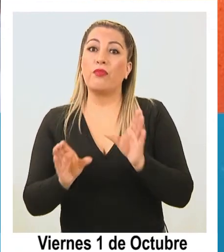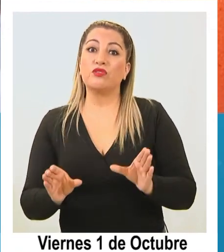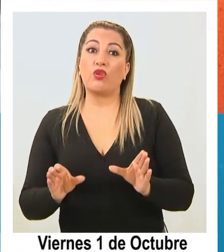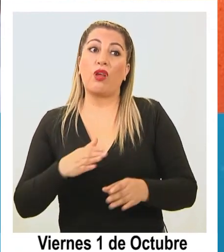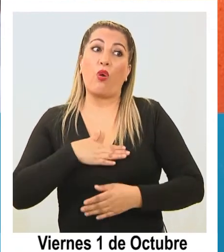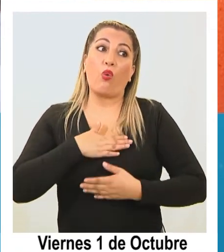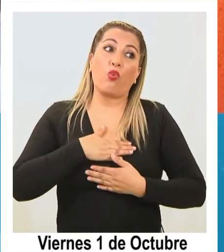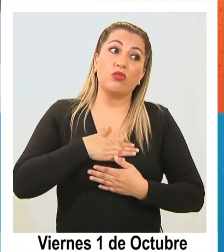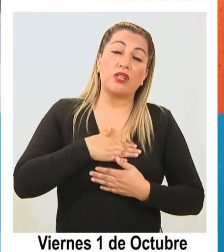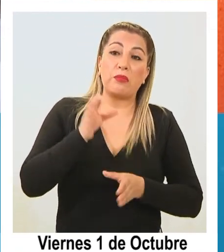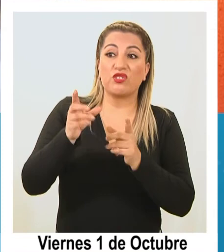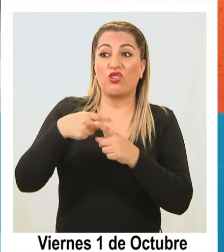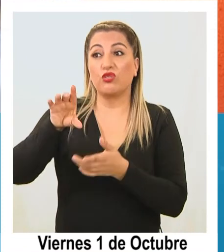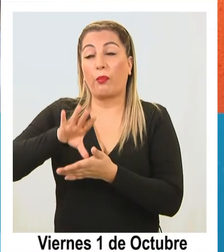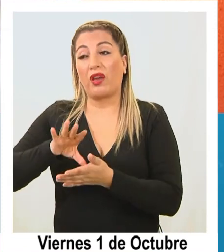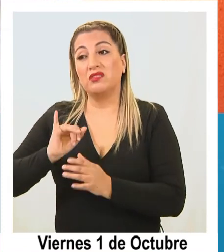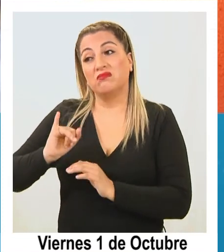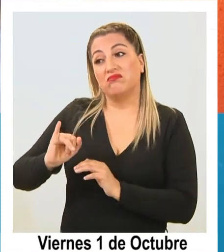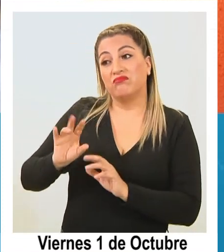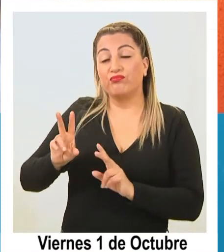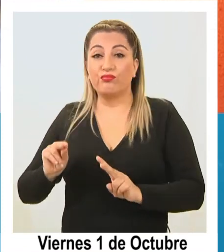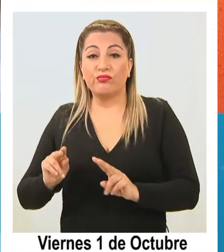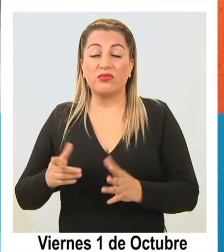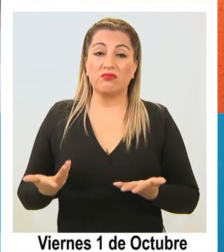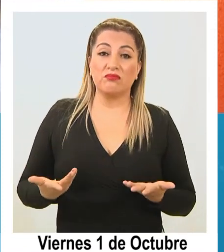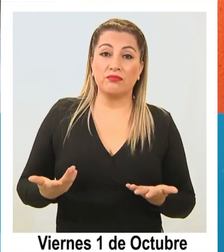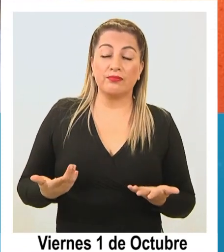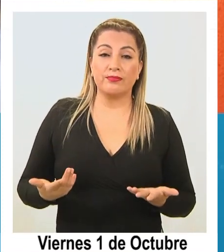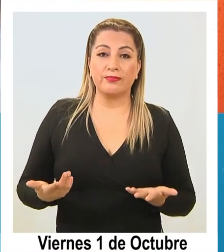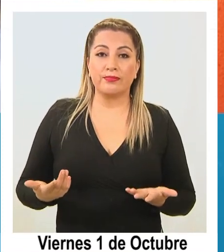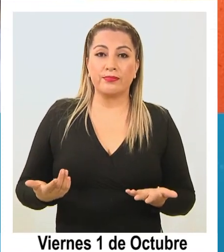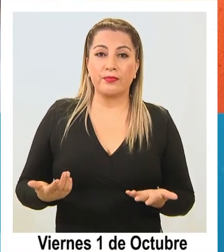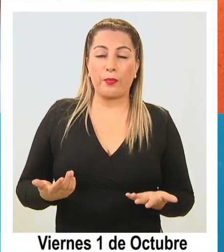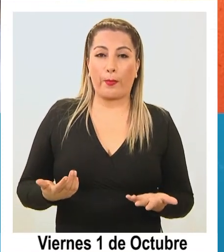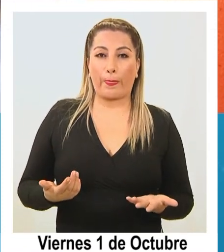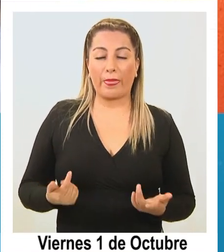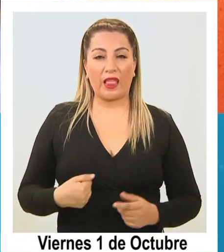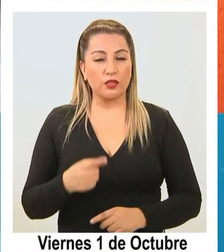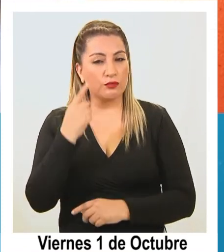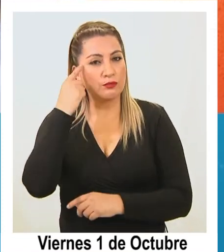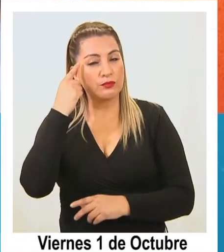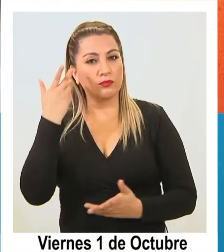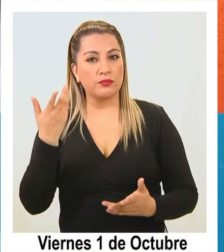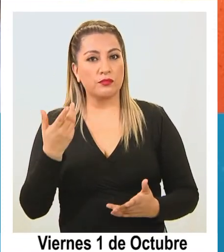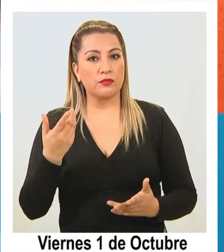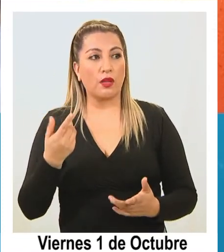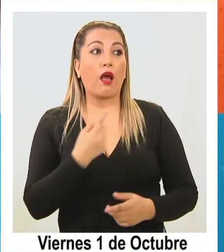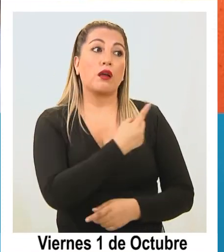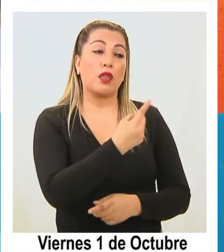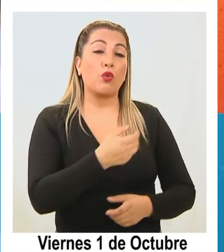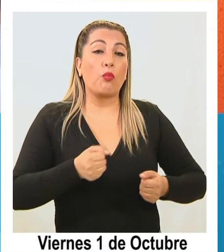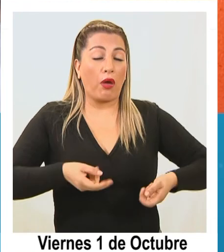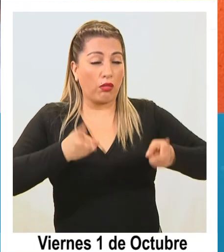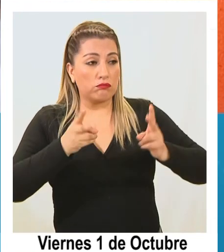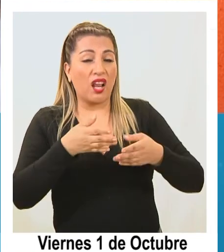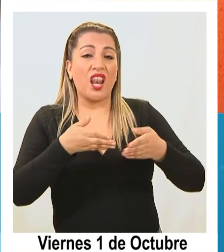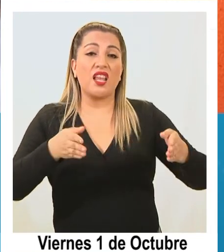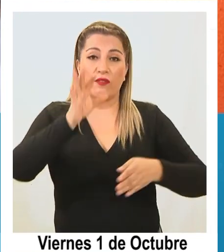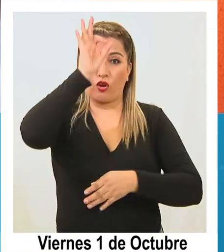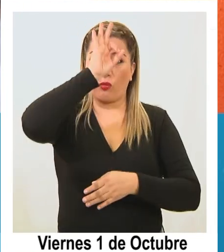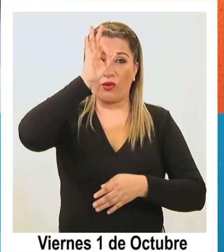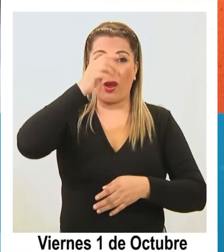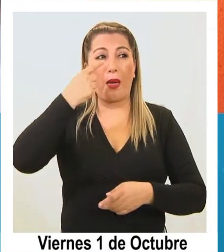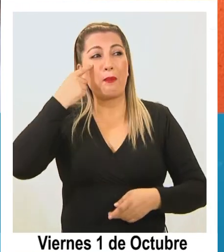migración, en que no les parezca, me parece bien que puedan dar su opinión, pero la violencia